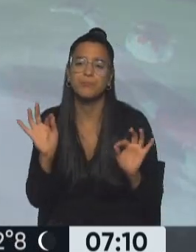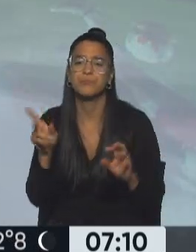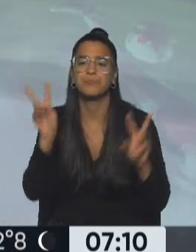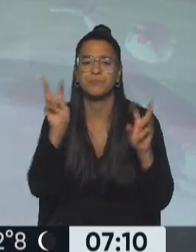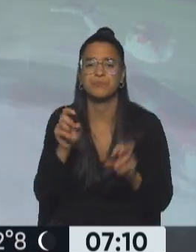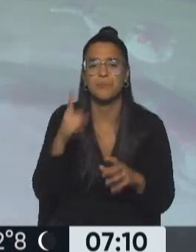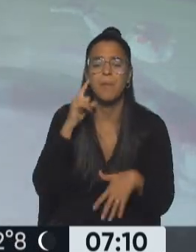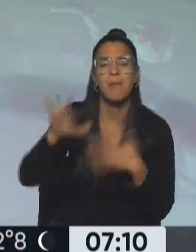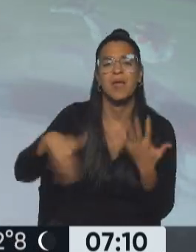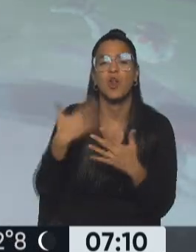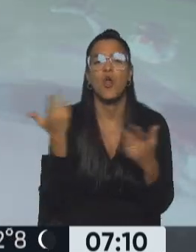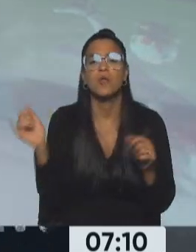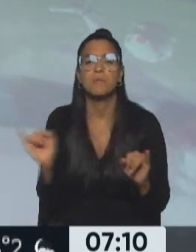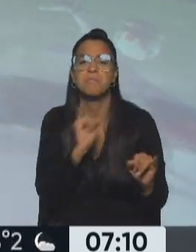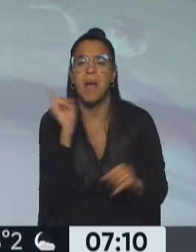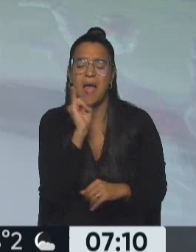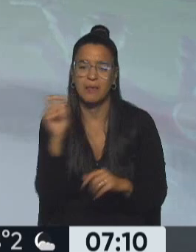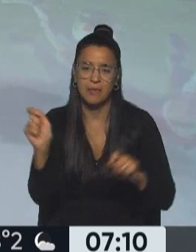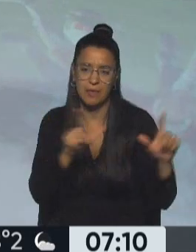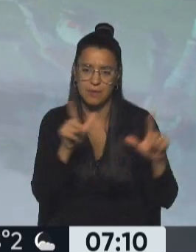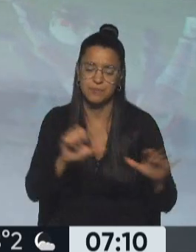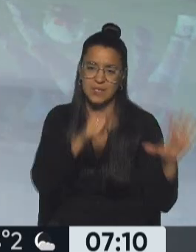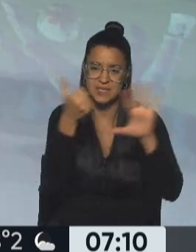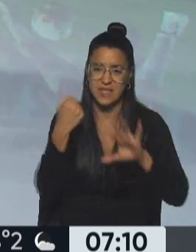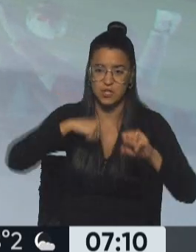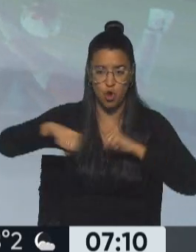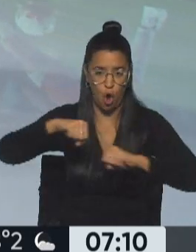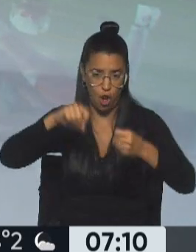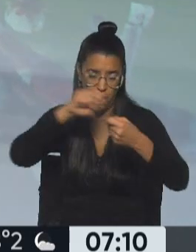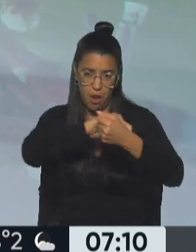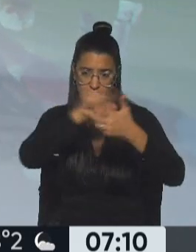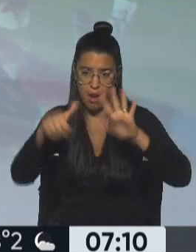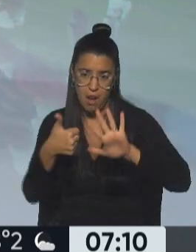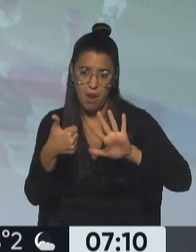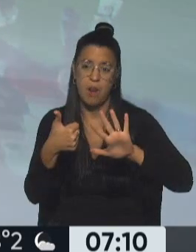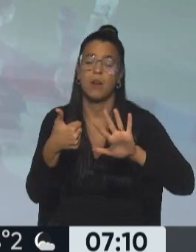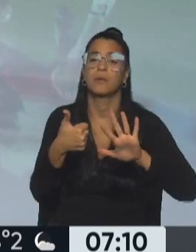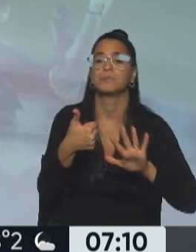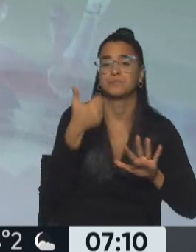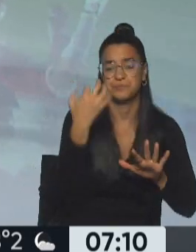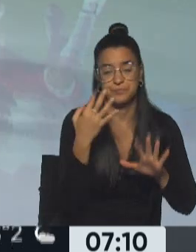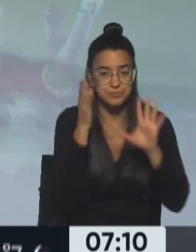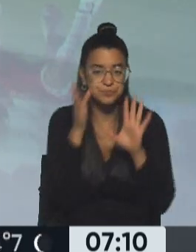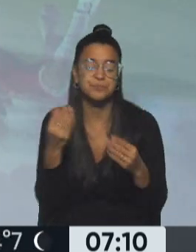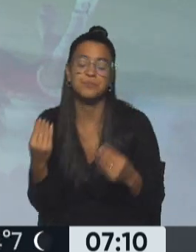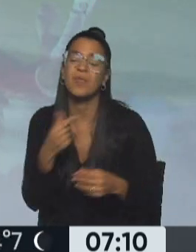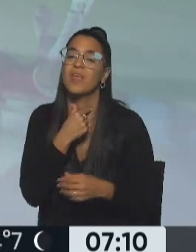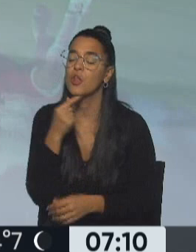estamos ajustando obviamente, lo que fue... A ver... Mirá, son 6 goles, con lo cual, obviamente, impone que hagamos énfasis en el partido. Déjame que